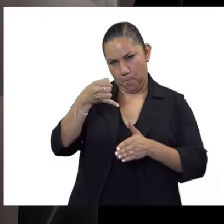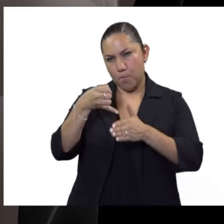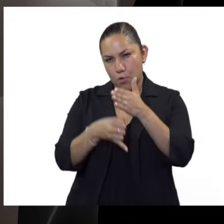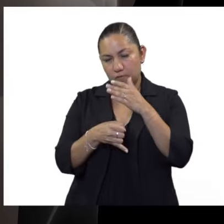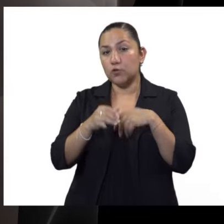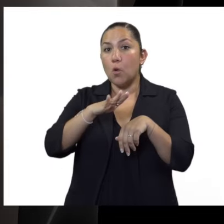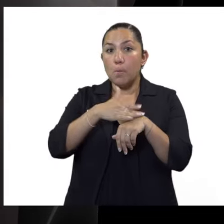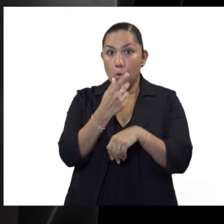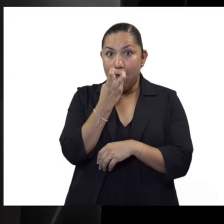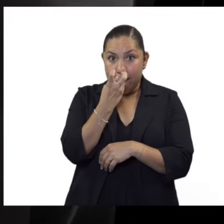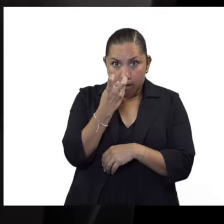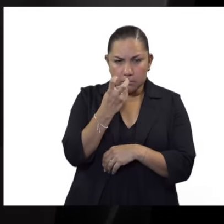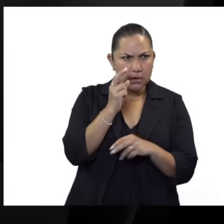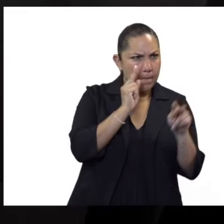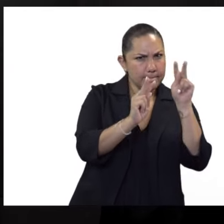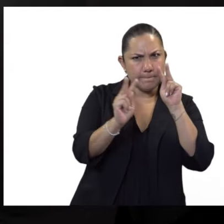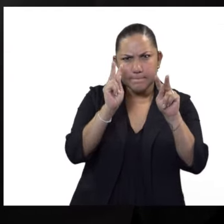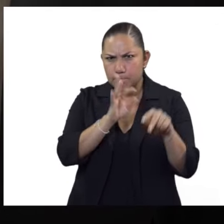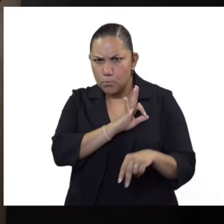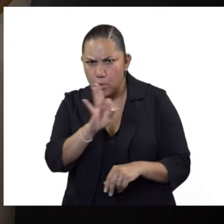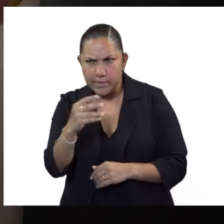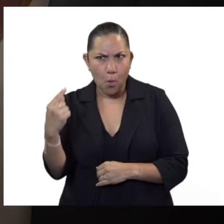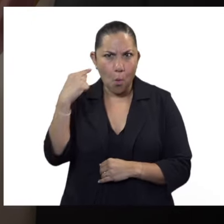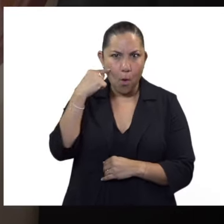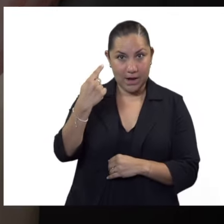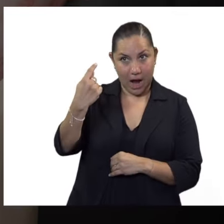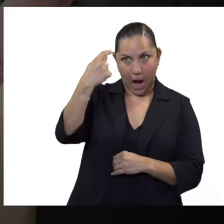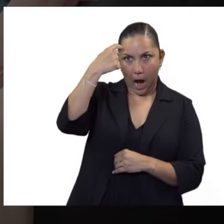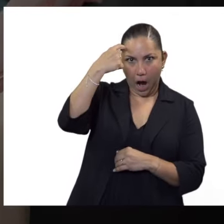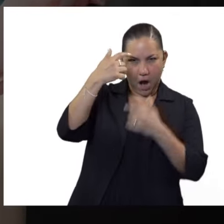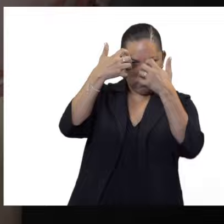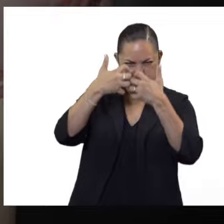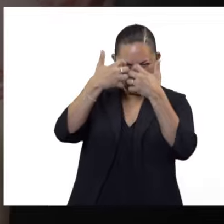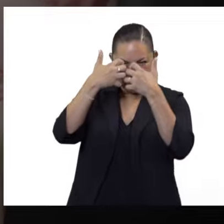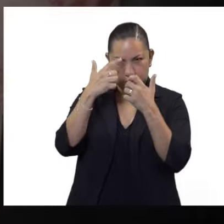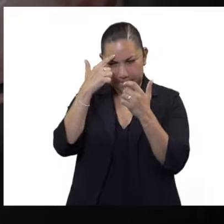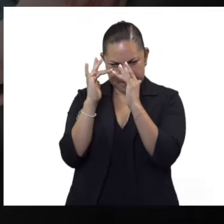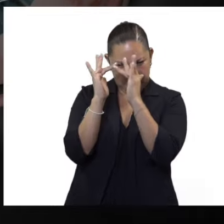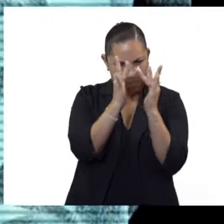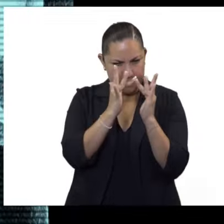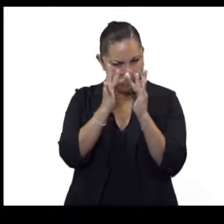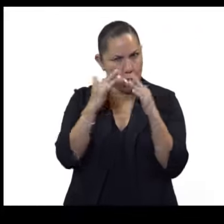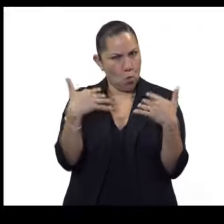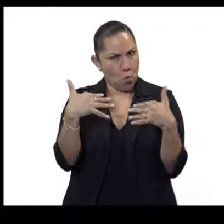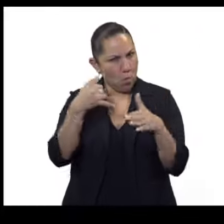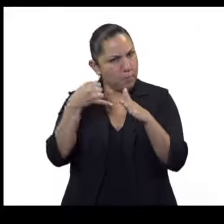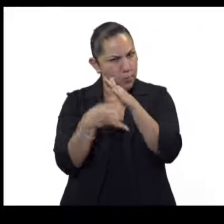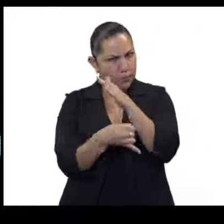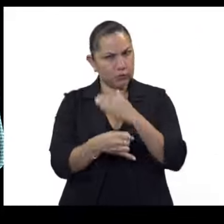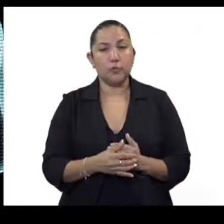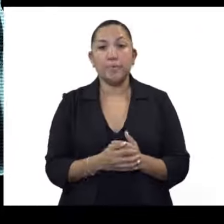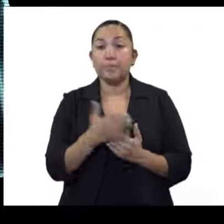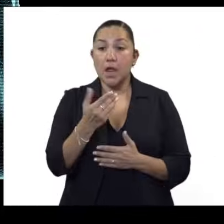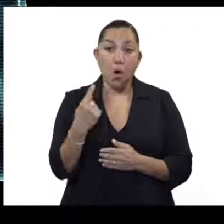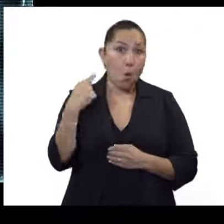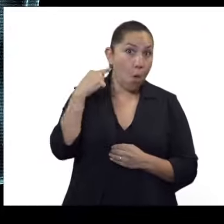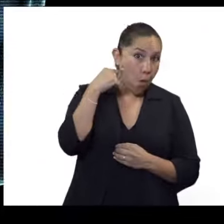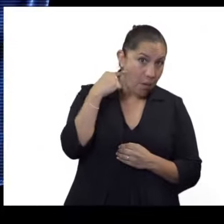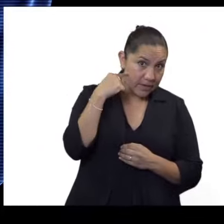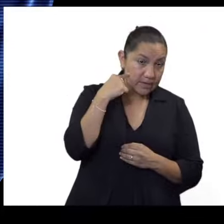complejo proceso para que las personas puedan ver o escuchar en el caso del